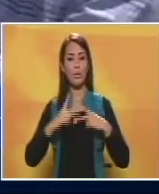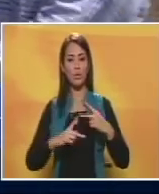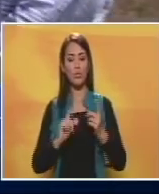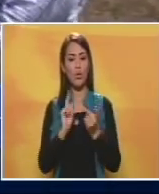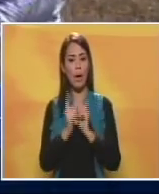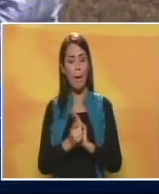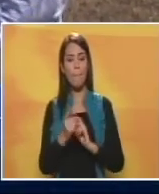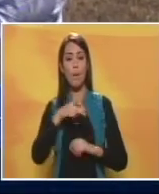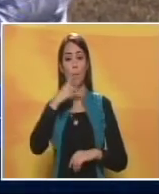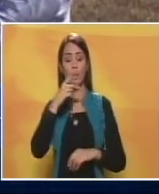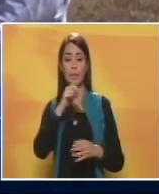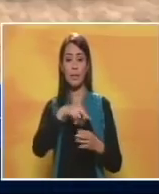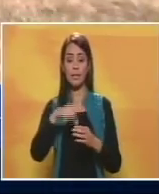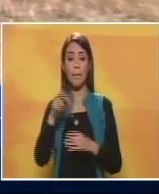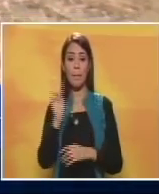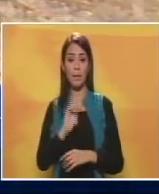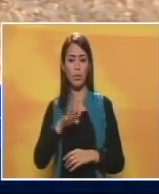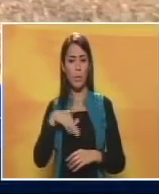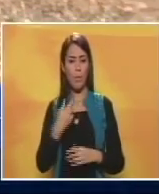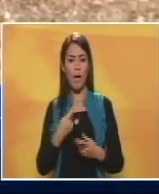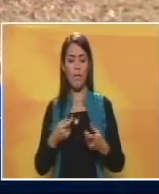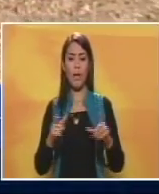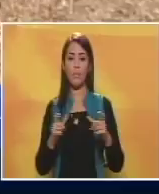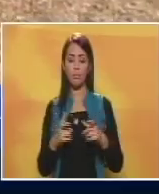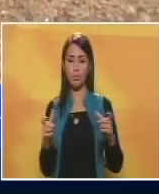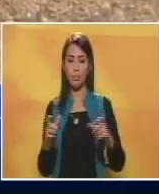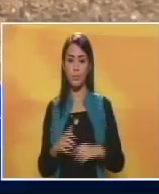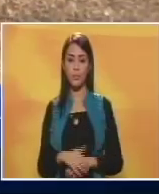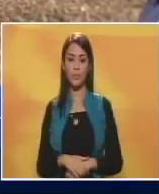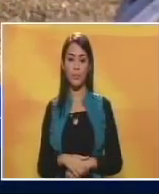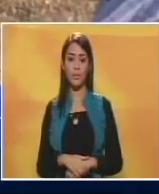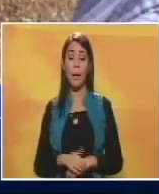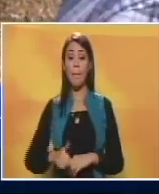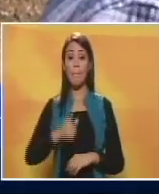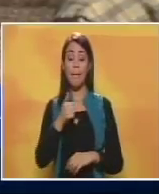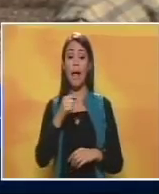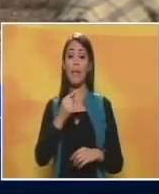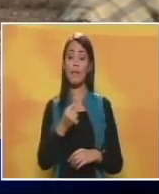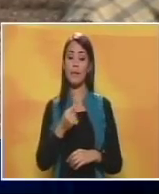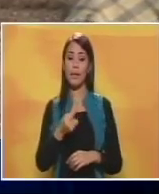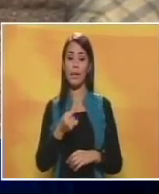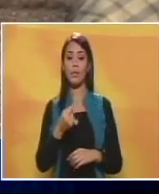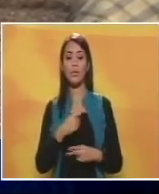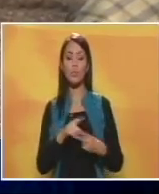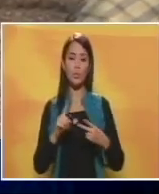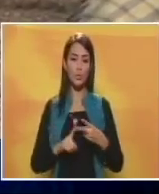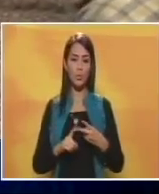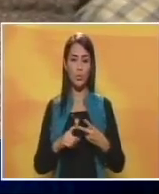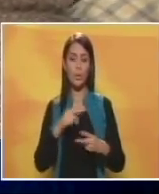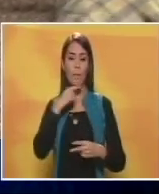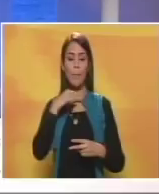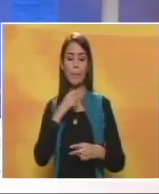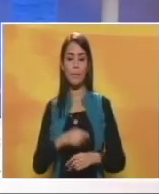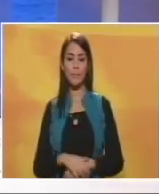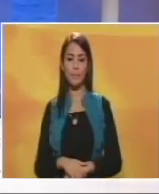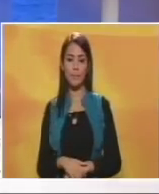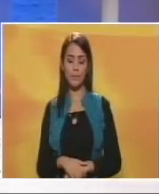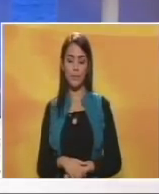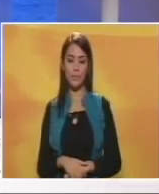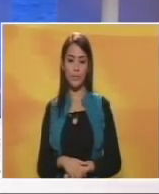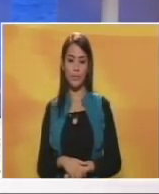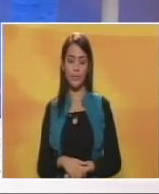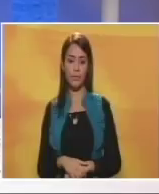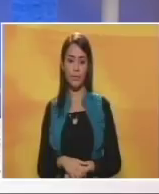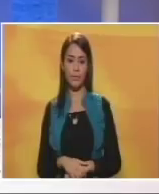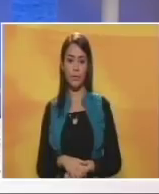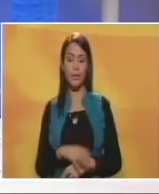cambio de políticas de siembra, Venezuela podría abastecerse en cantidades con cosechas de granos, arvejas y frijoles.